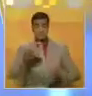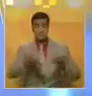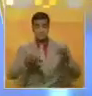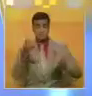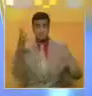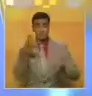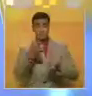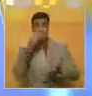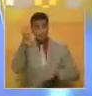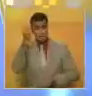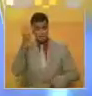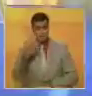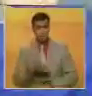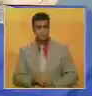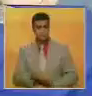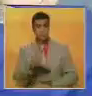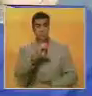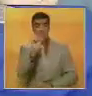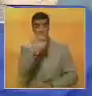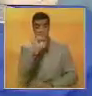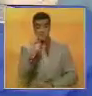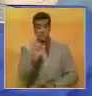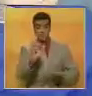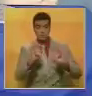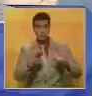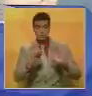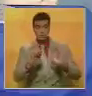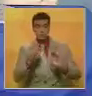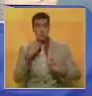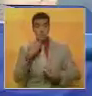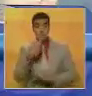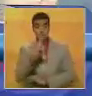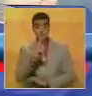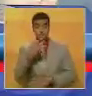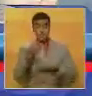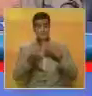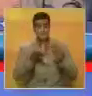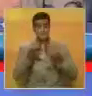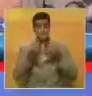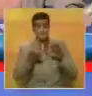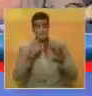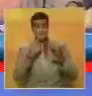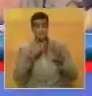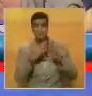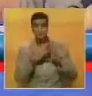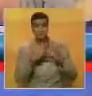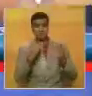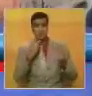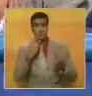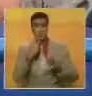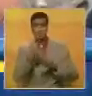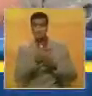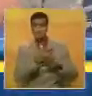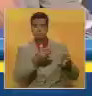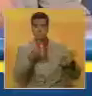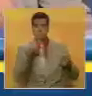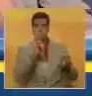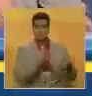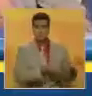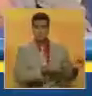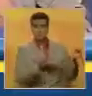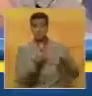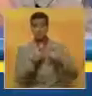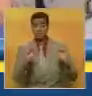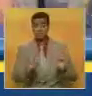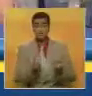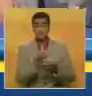condenen el derecho de opinión. Daniel Santolo, secretario de la causa R, señaló que el Ejecutivo está llevando al país al colapso de los servicios públicos